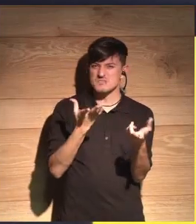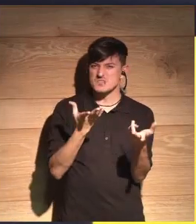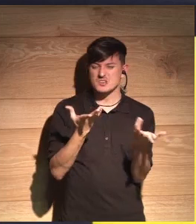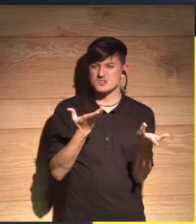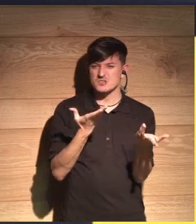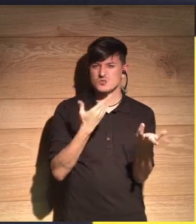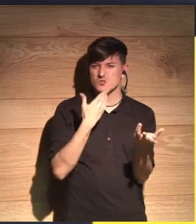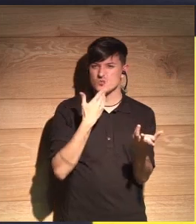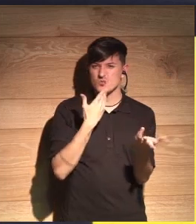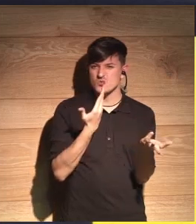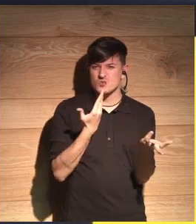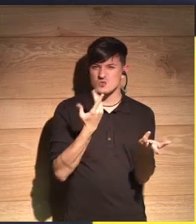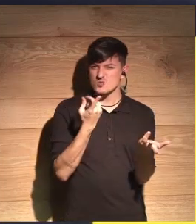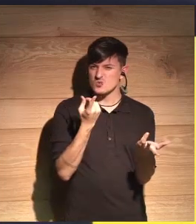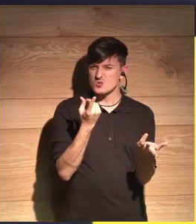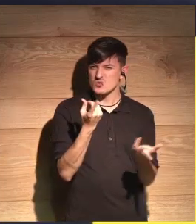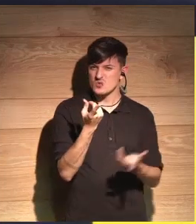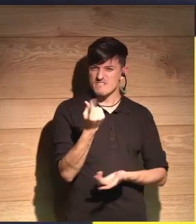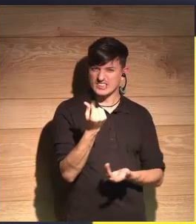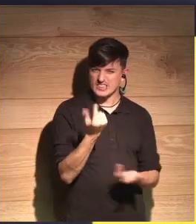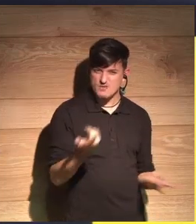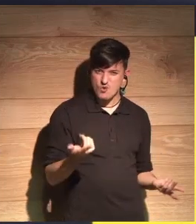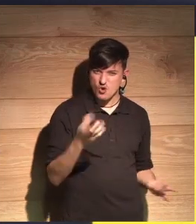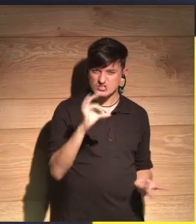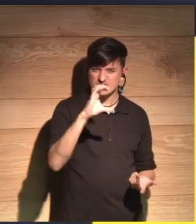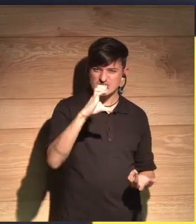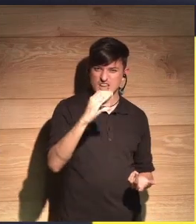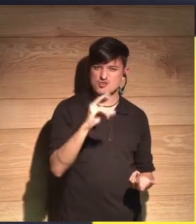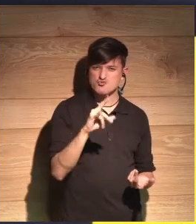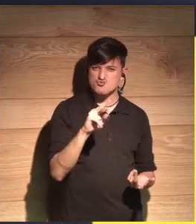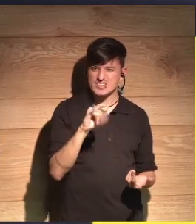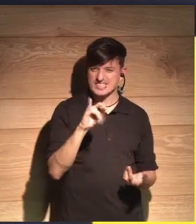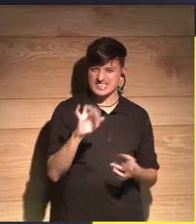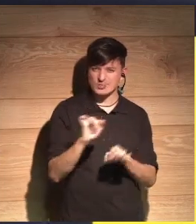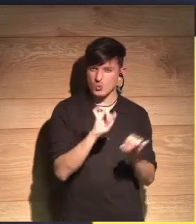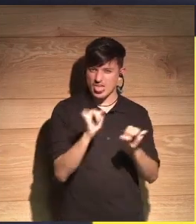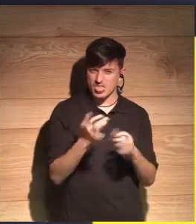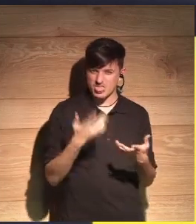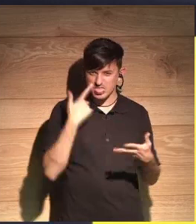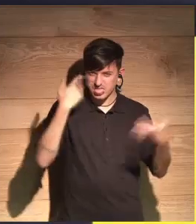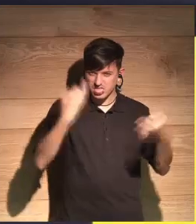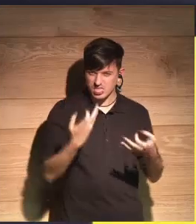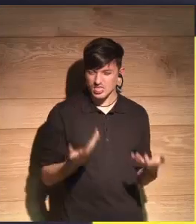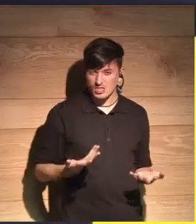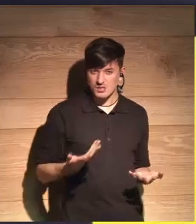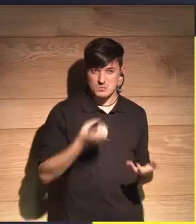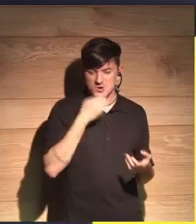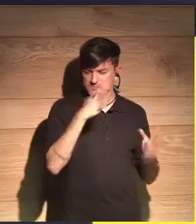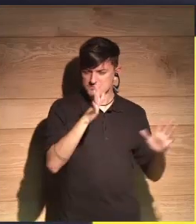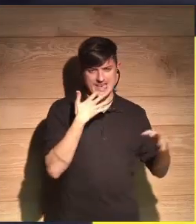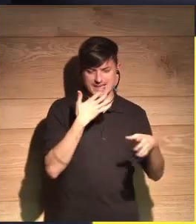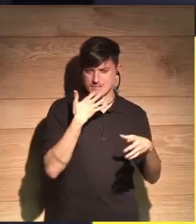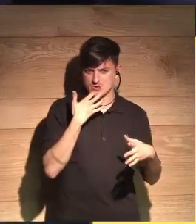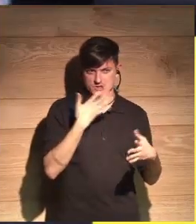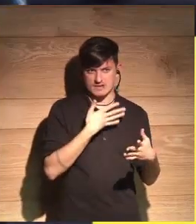un efectivo ah entonces para darles ejemplos hay un